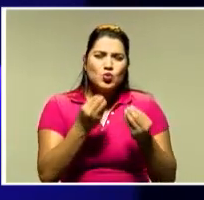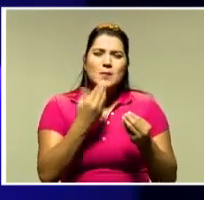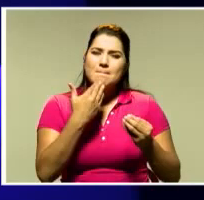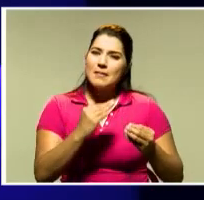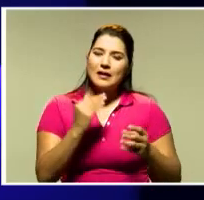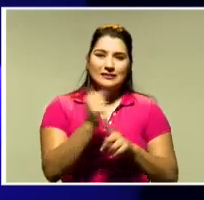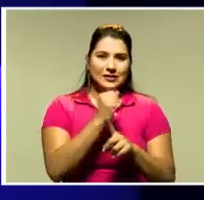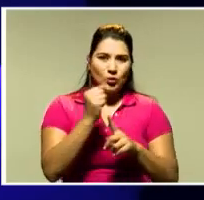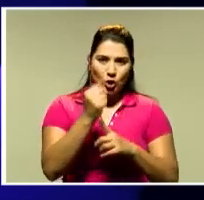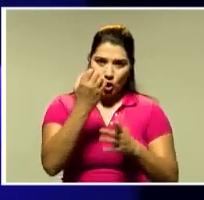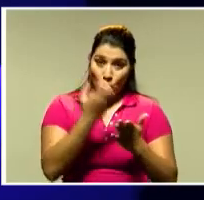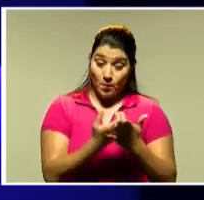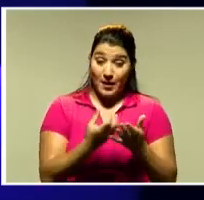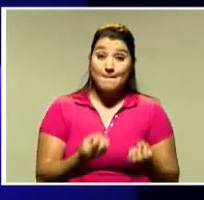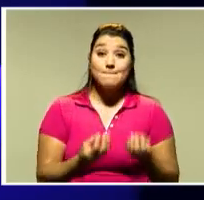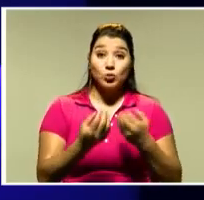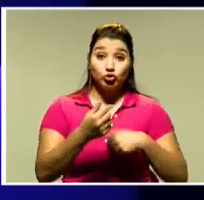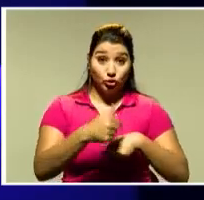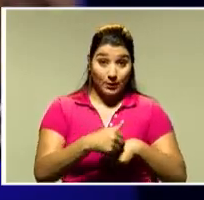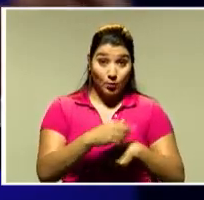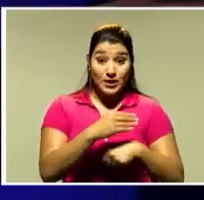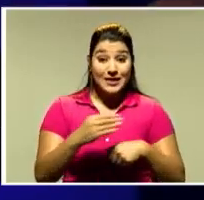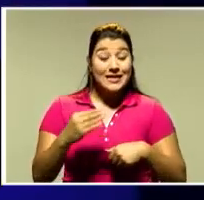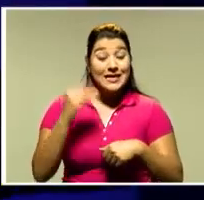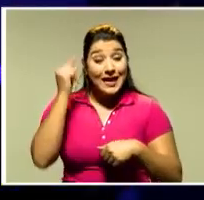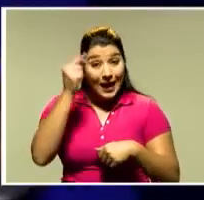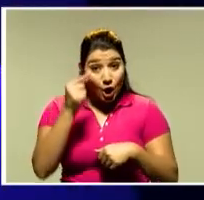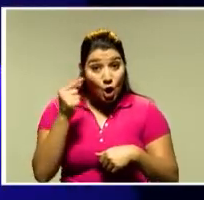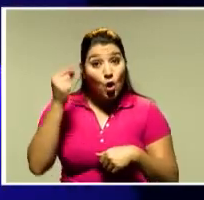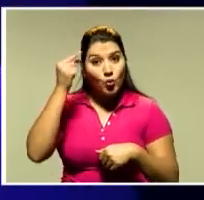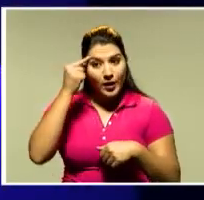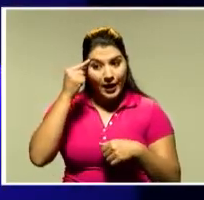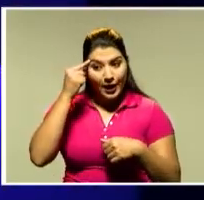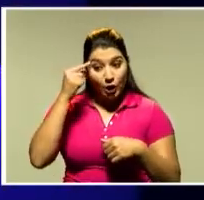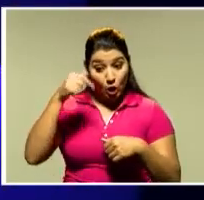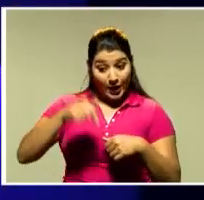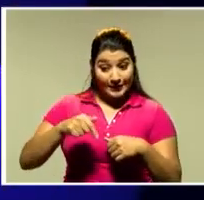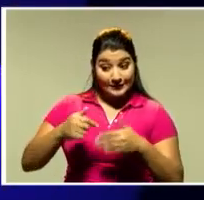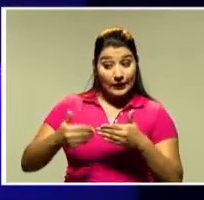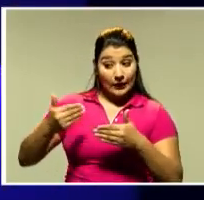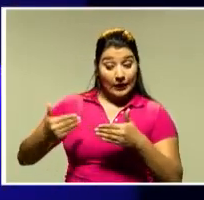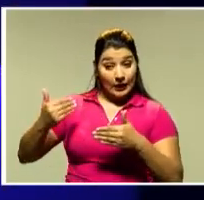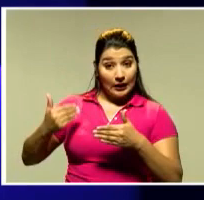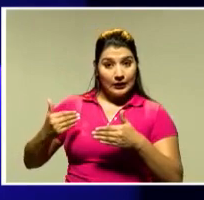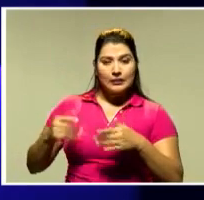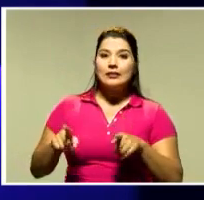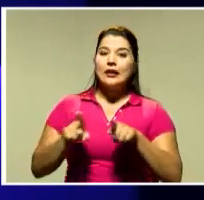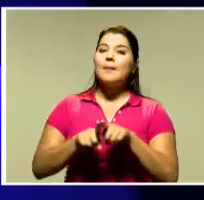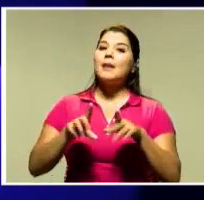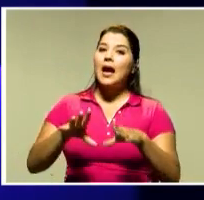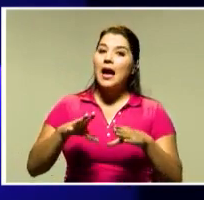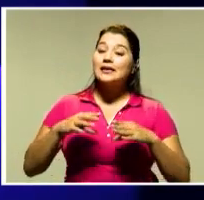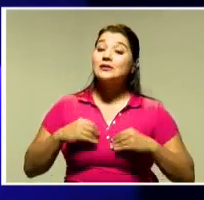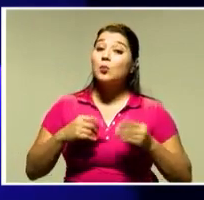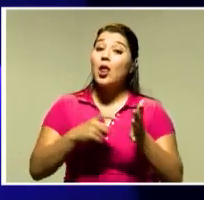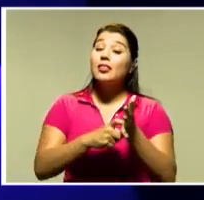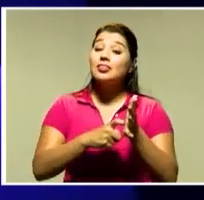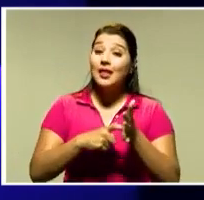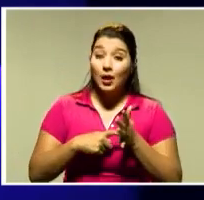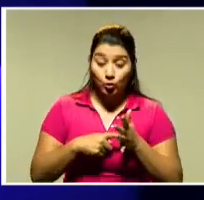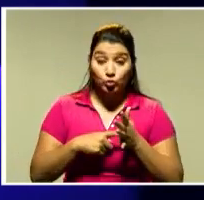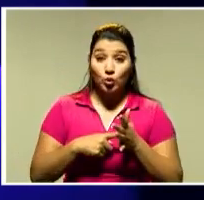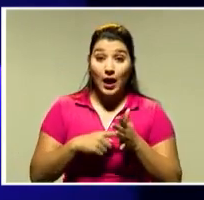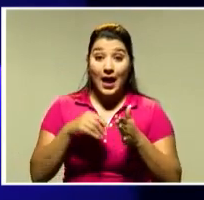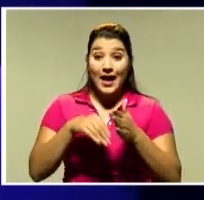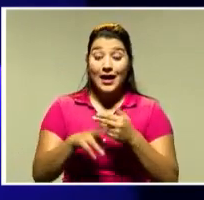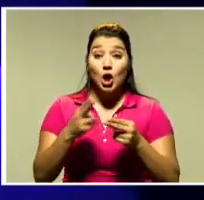tiempo. Y el gobierno asumió, los sucesivos gobiernos asumieron deuda a un